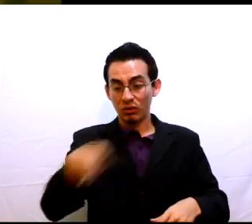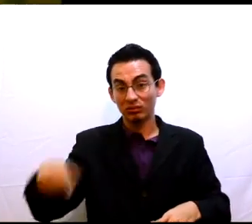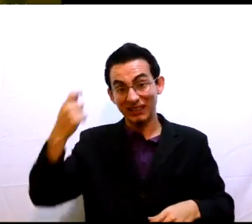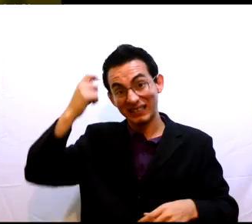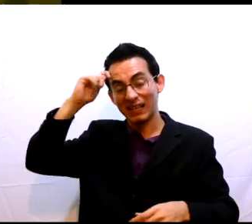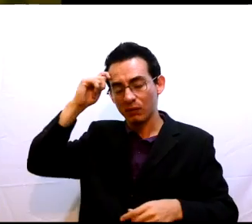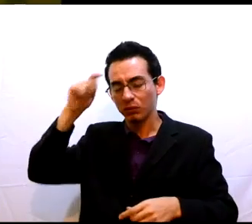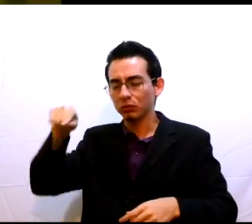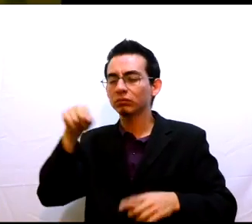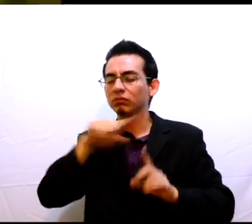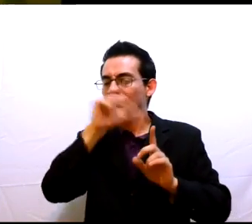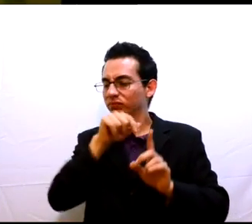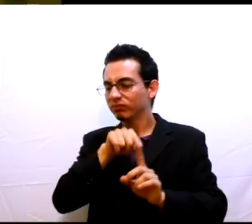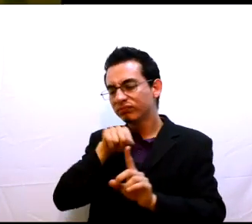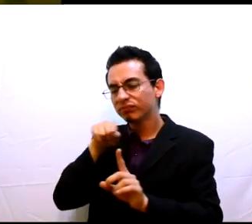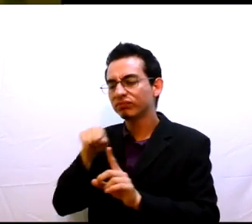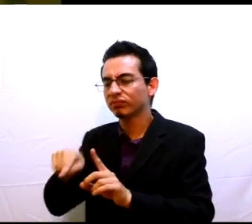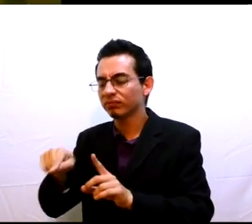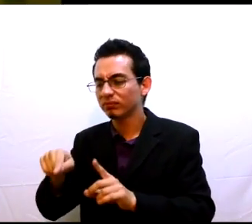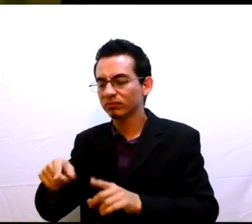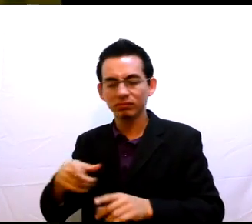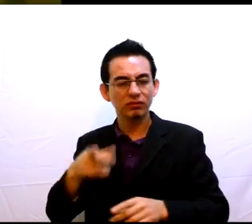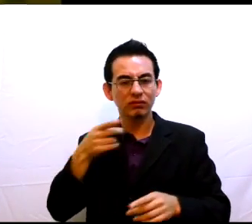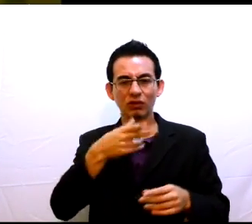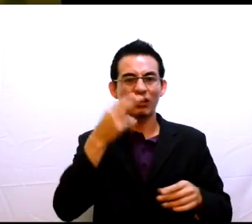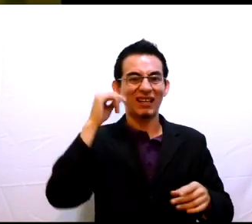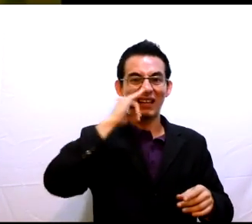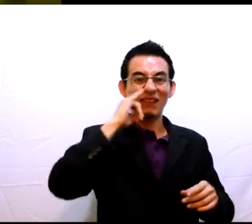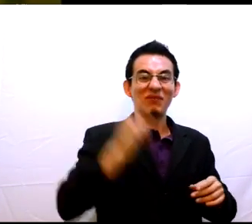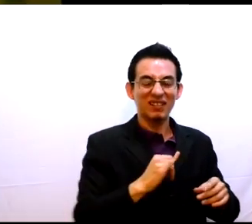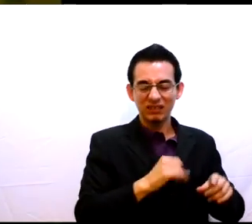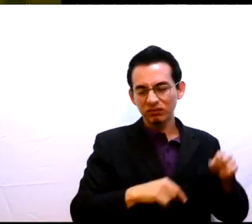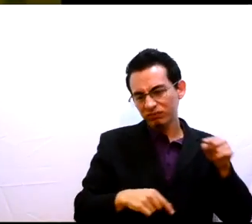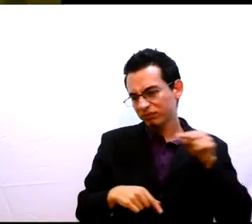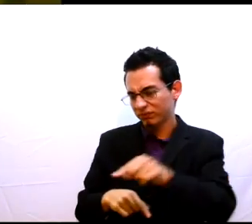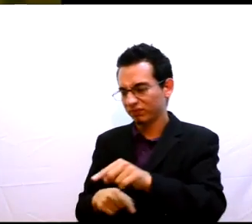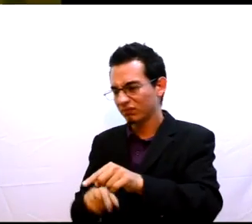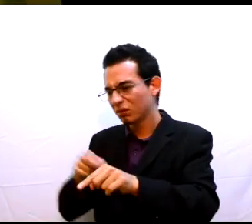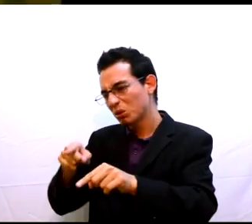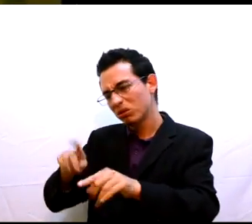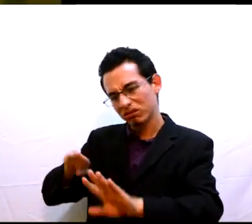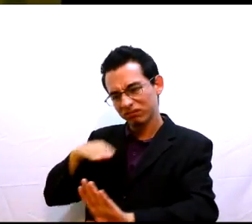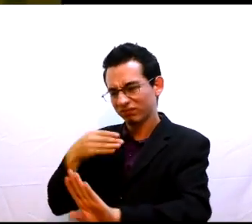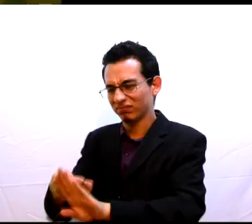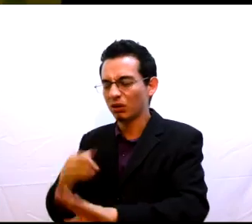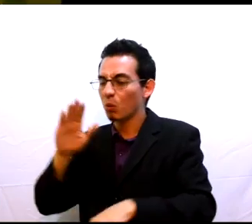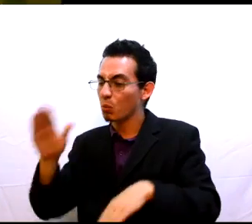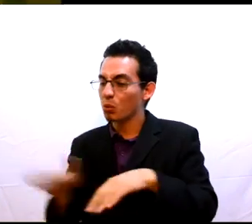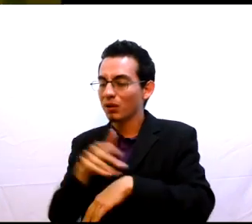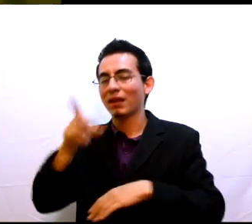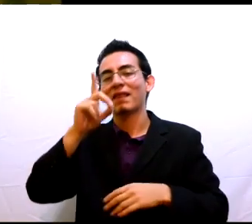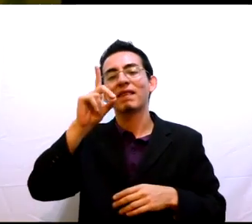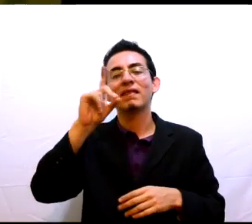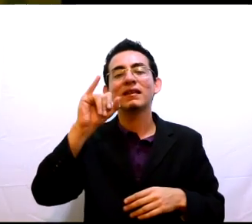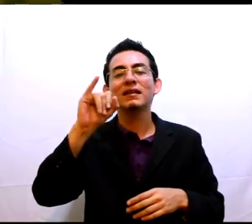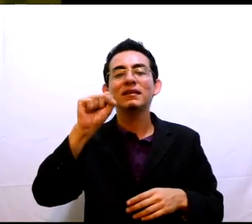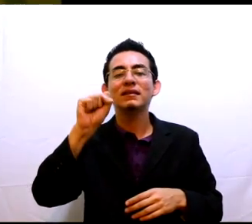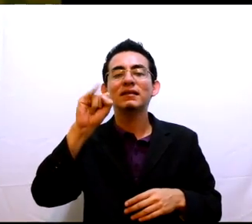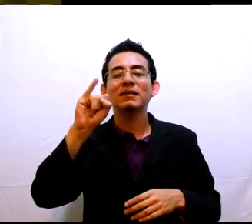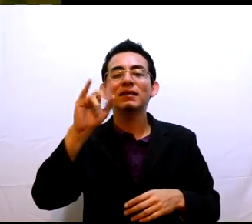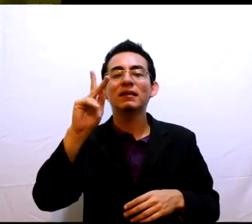como disipador de sus bienes la palabra disipador en el griego significa